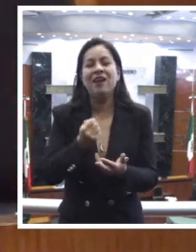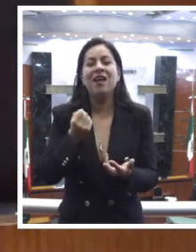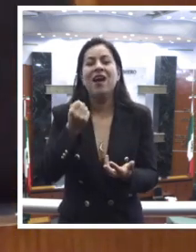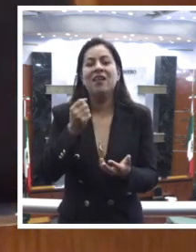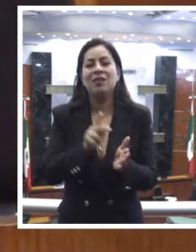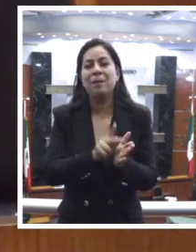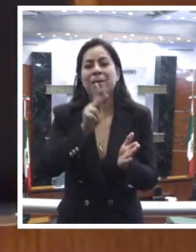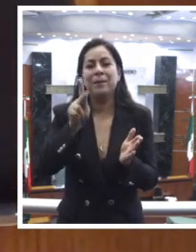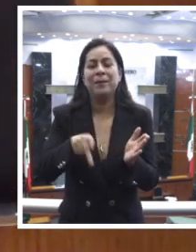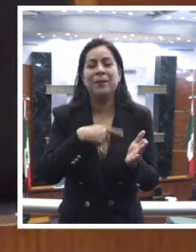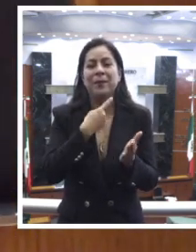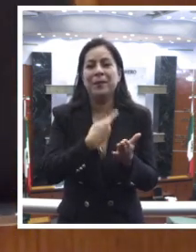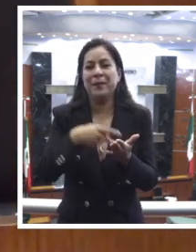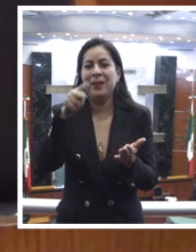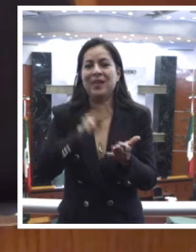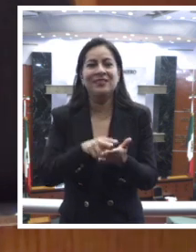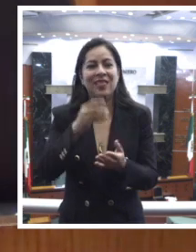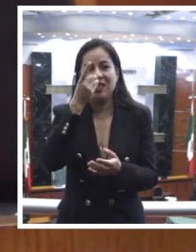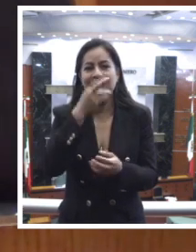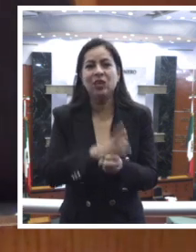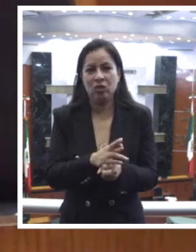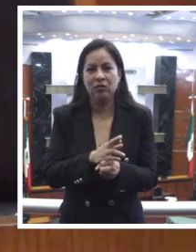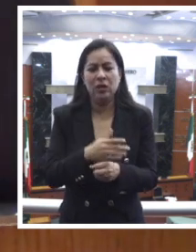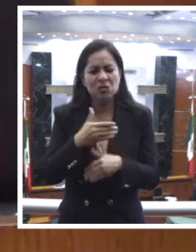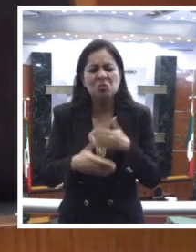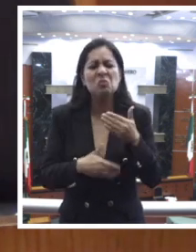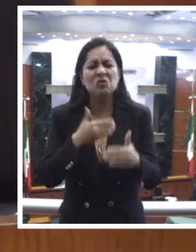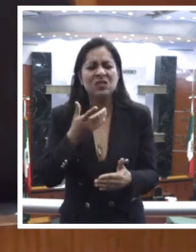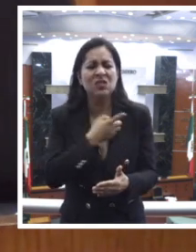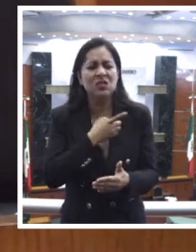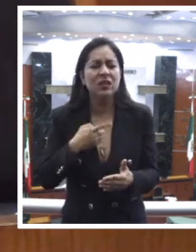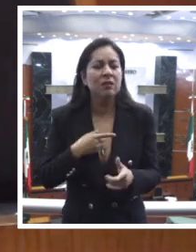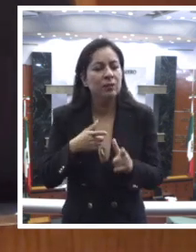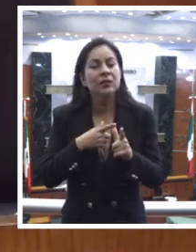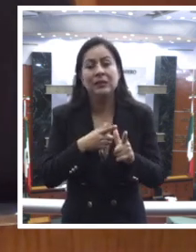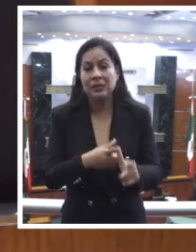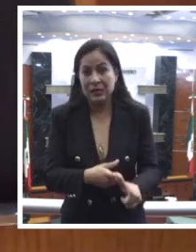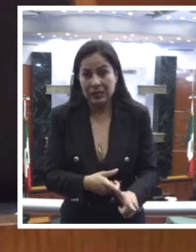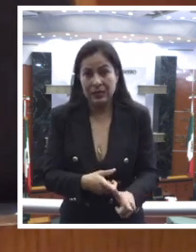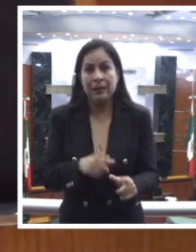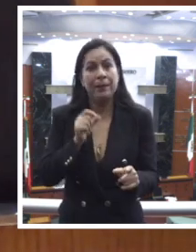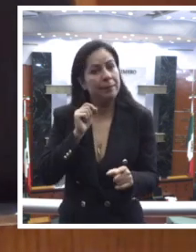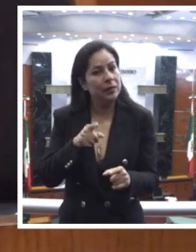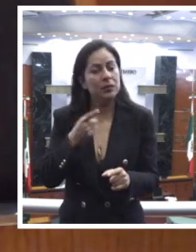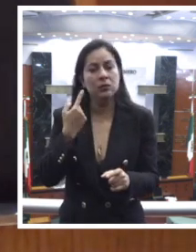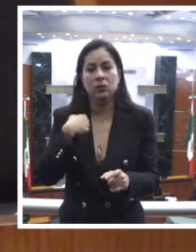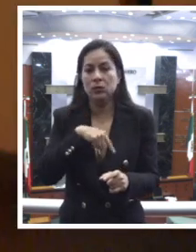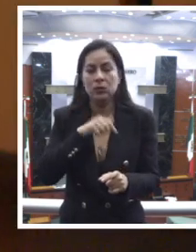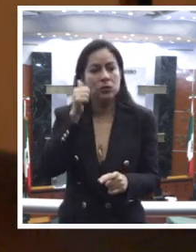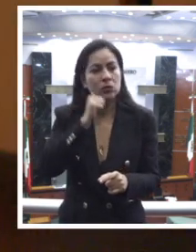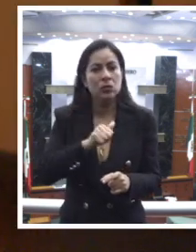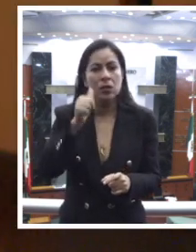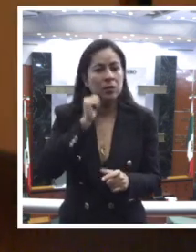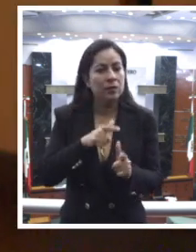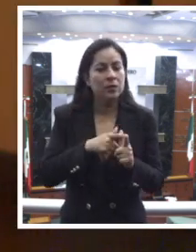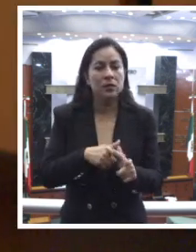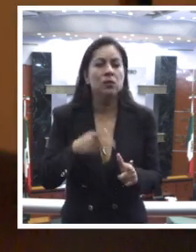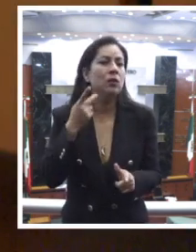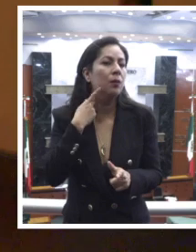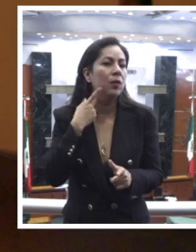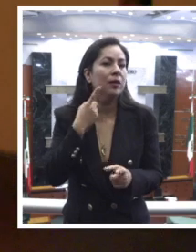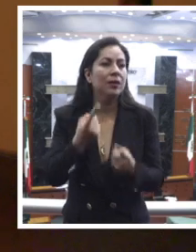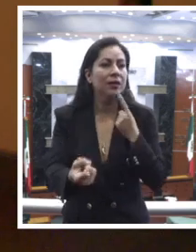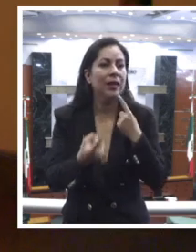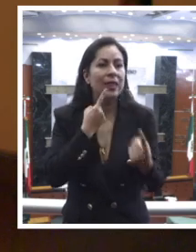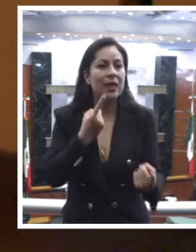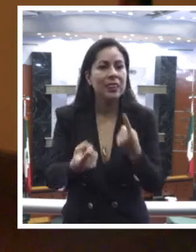plaza de director o de supervisor. Es un proceso que tenemos que seguir y, por supuesto, nosotros siempre vamos a mantener una política de